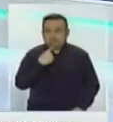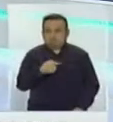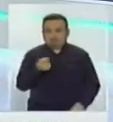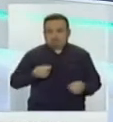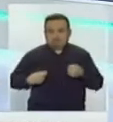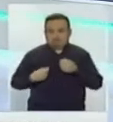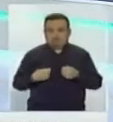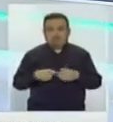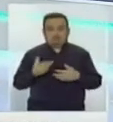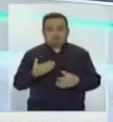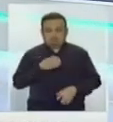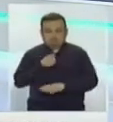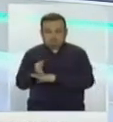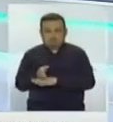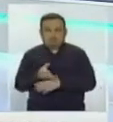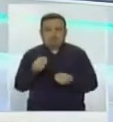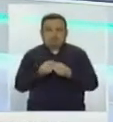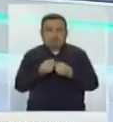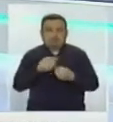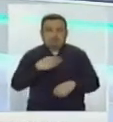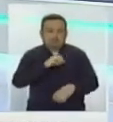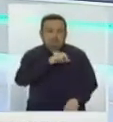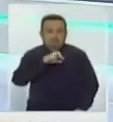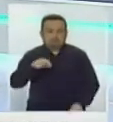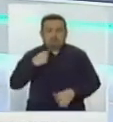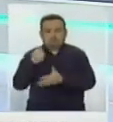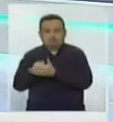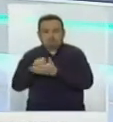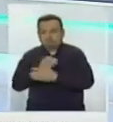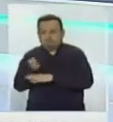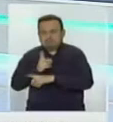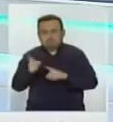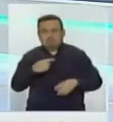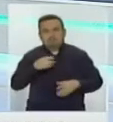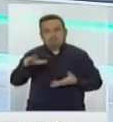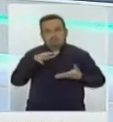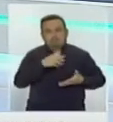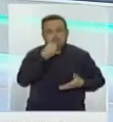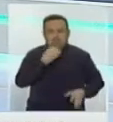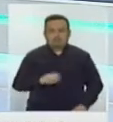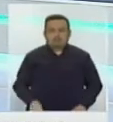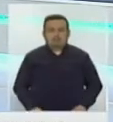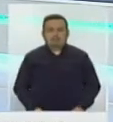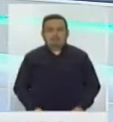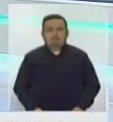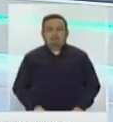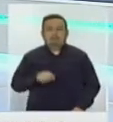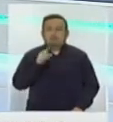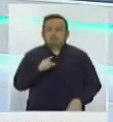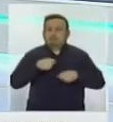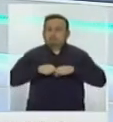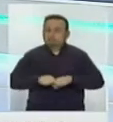hablando del comercio de las ventas presencial y hay muchas aplicaciones que también las personas evitan ir al supermercado y encargan la comida. Así es, así es. Entonces